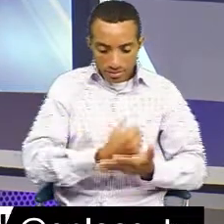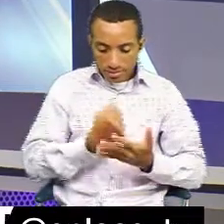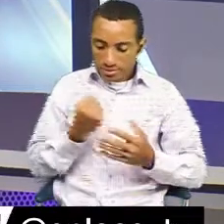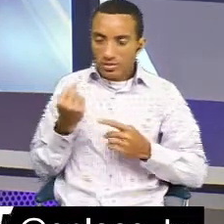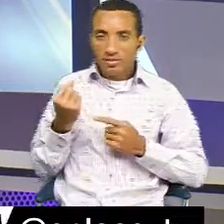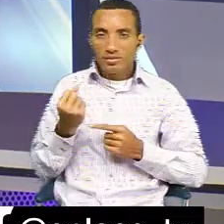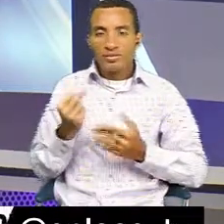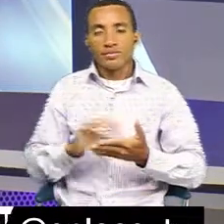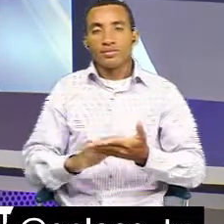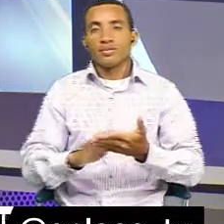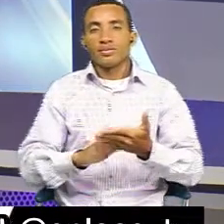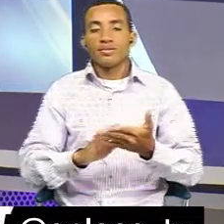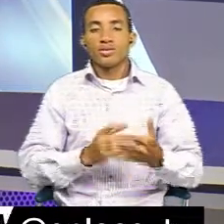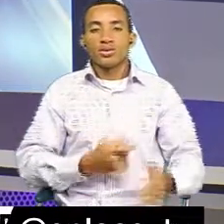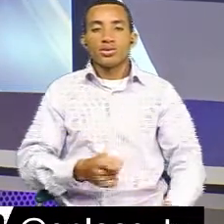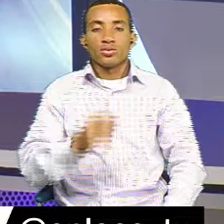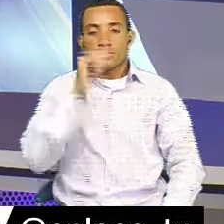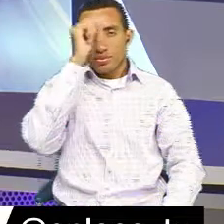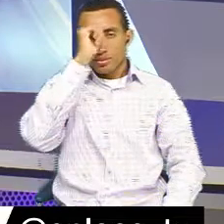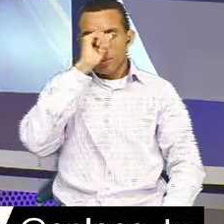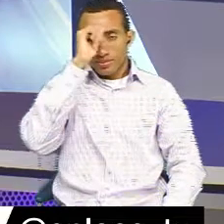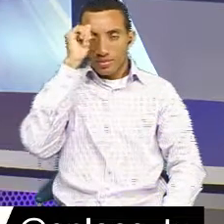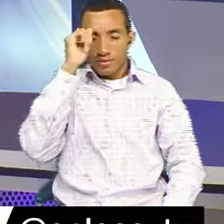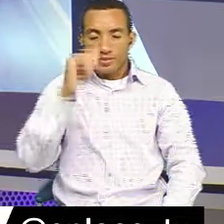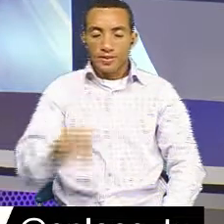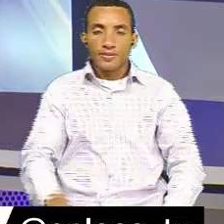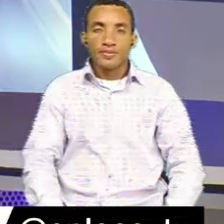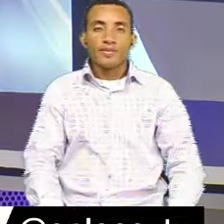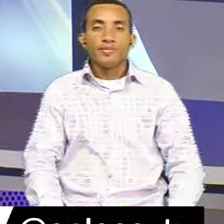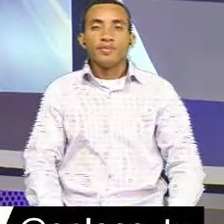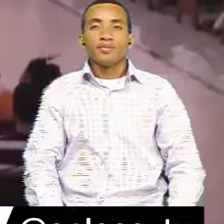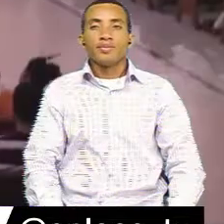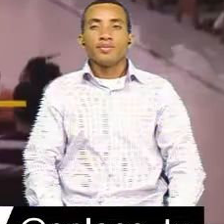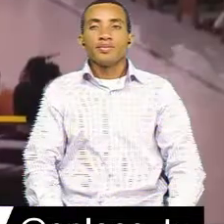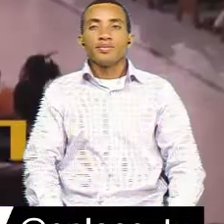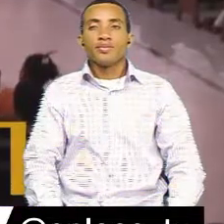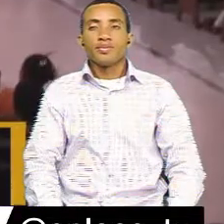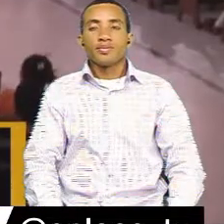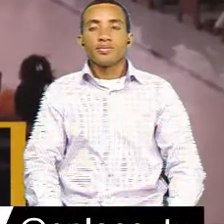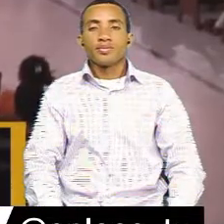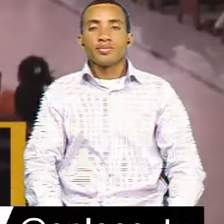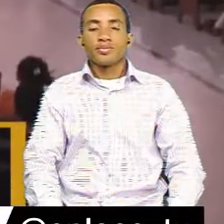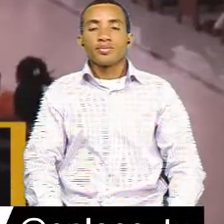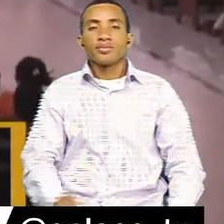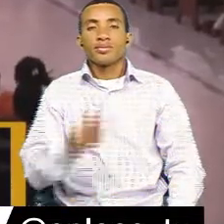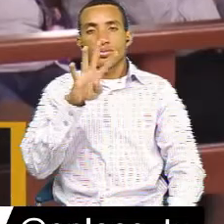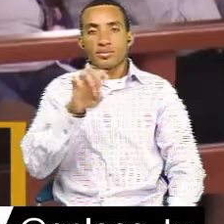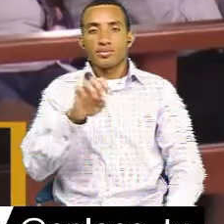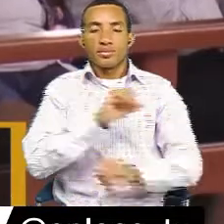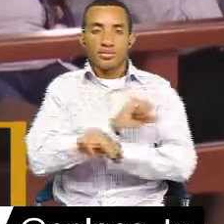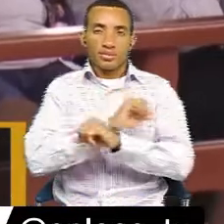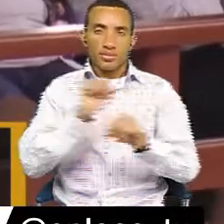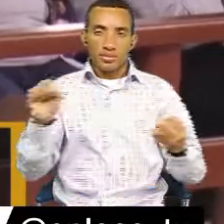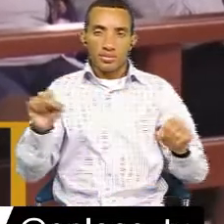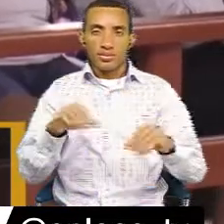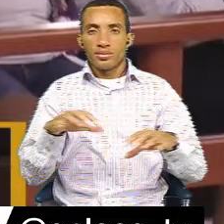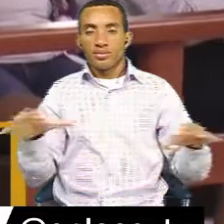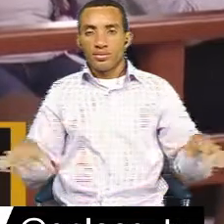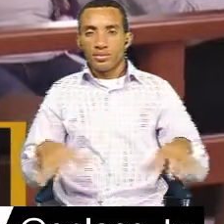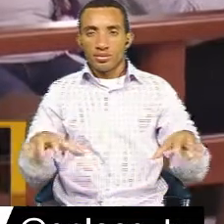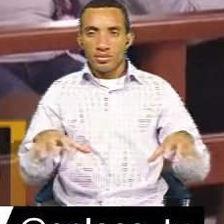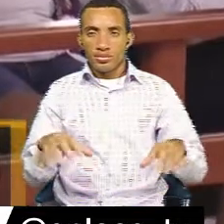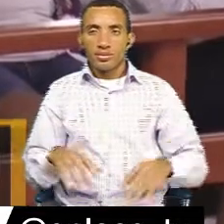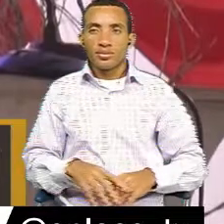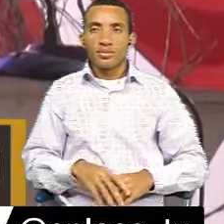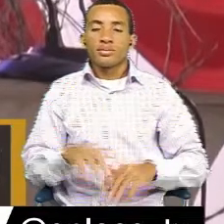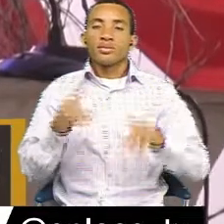se realizará este domingo en el malecón del barrio Coviva. Desde las 9 de la mañana se realizará la actividad que busca que los feligreses